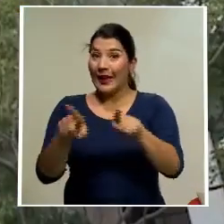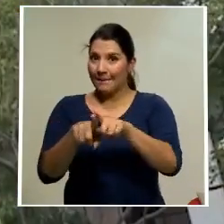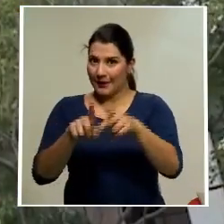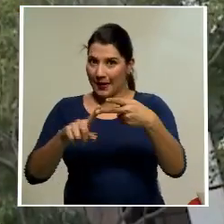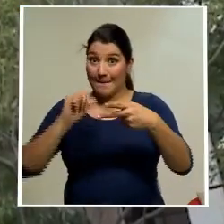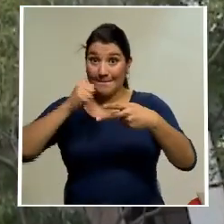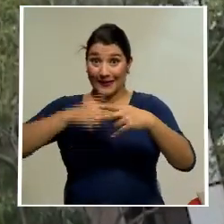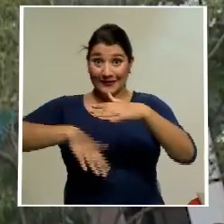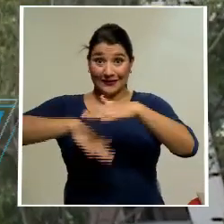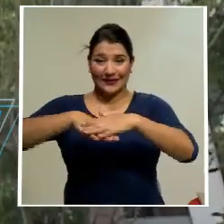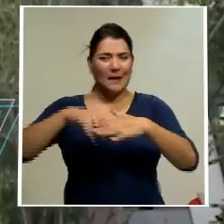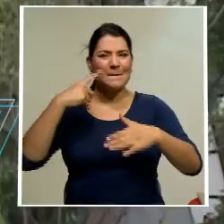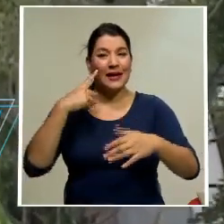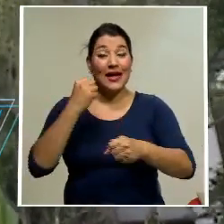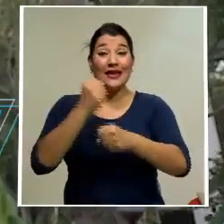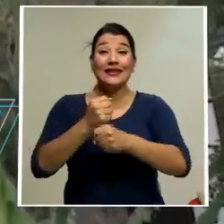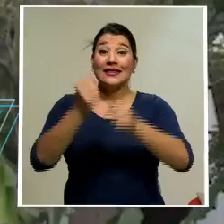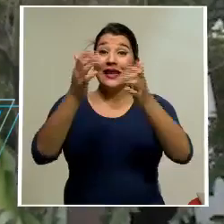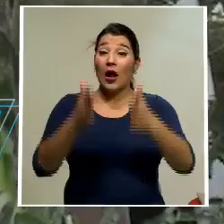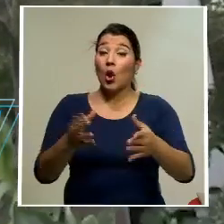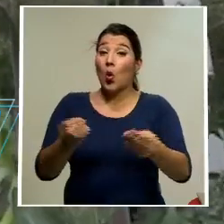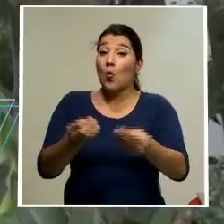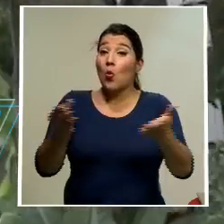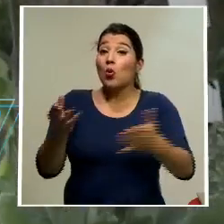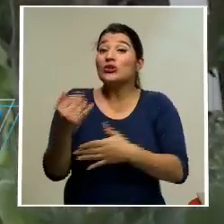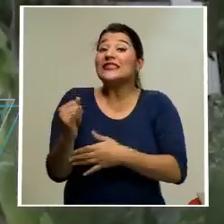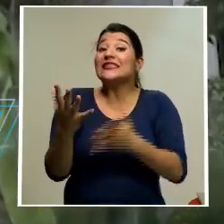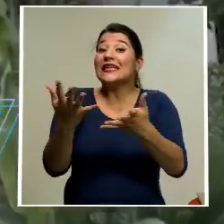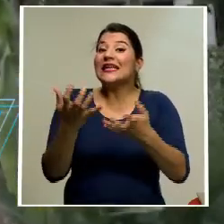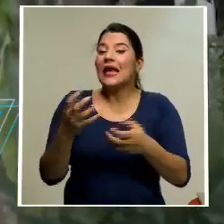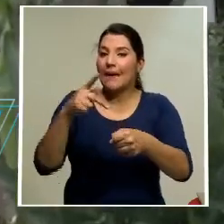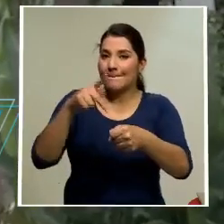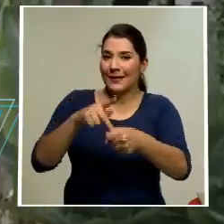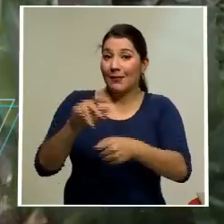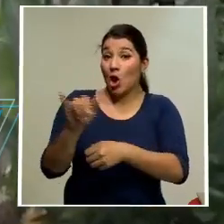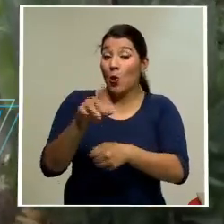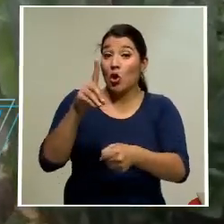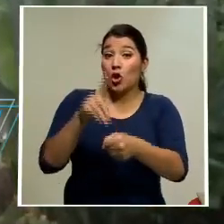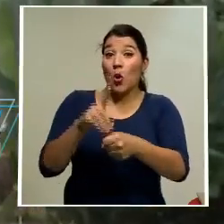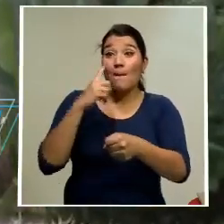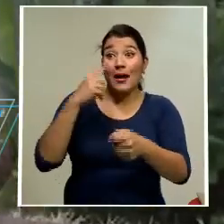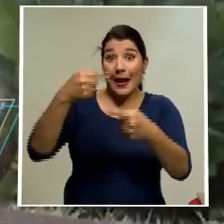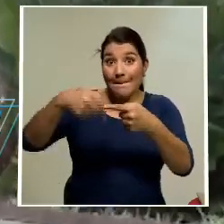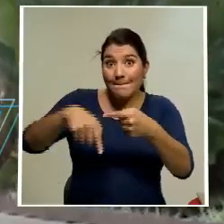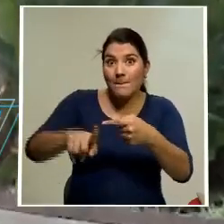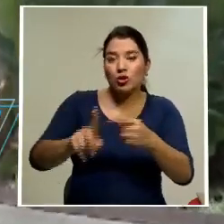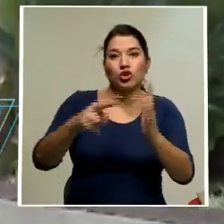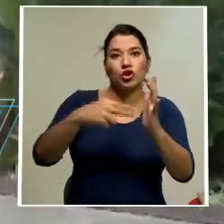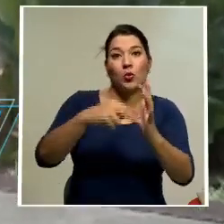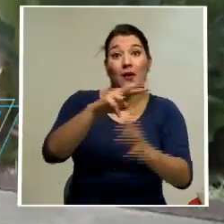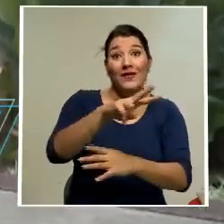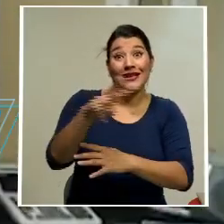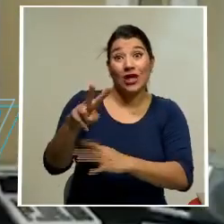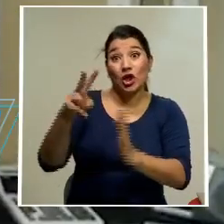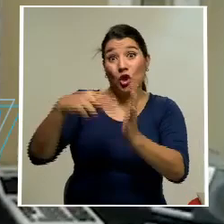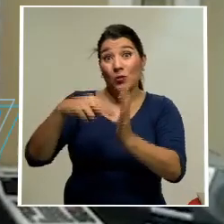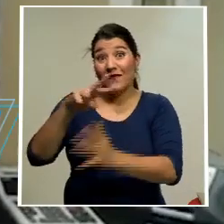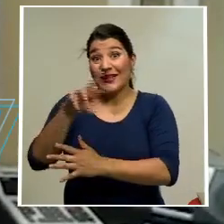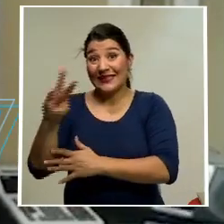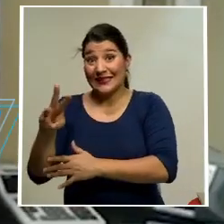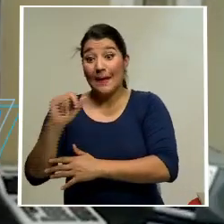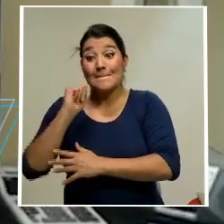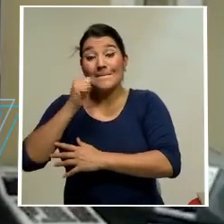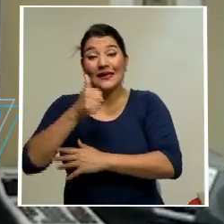que funcionarios públicos que aspiren a ser electos como diputados en la próxima Asamblea Legislativa dejen su cargo.